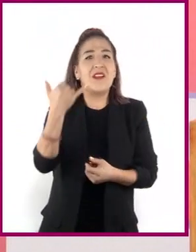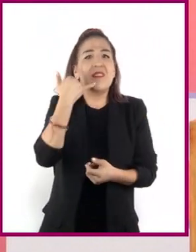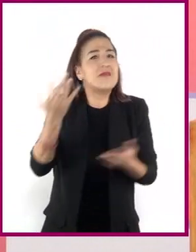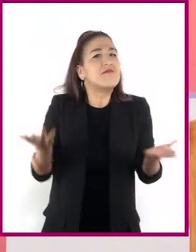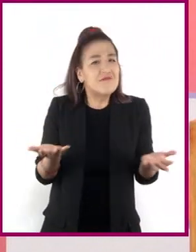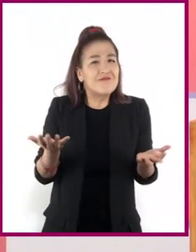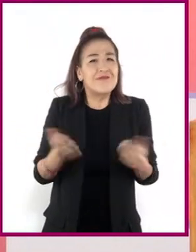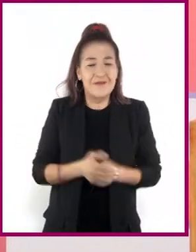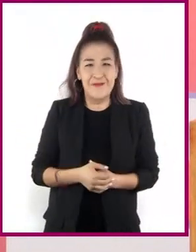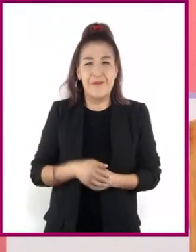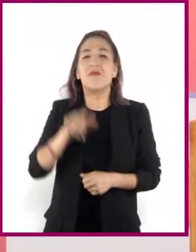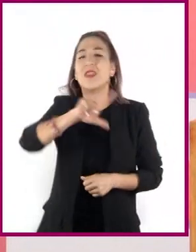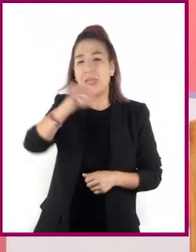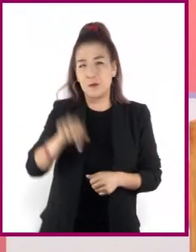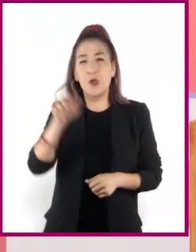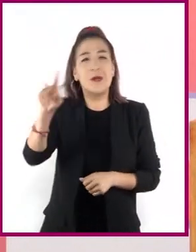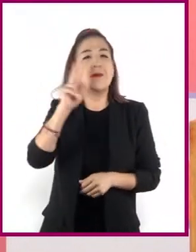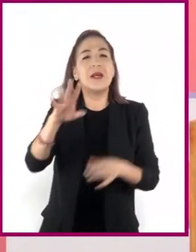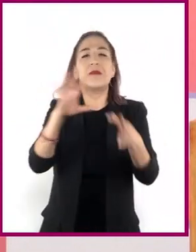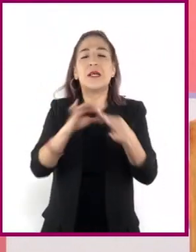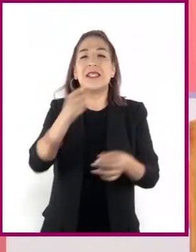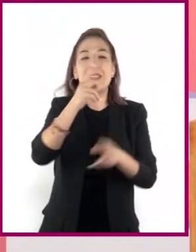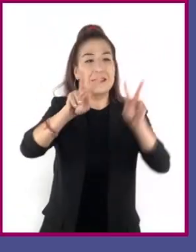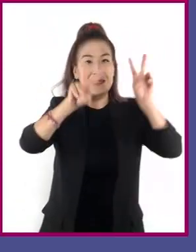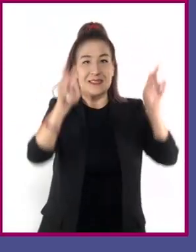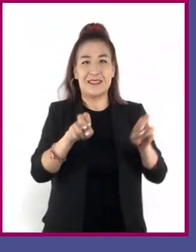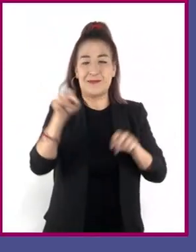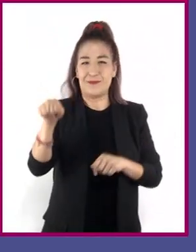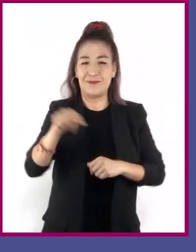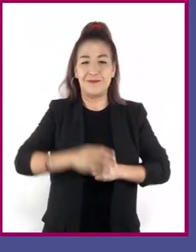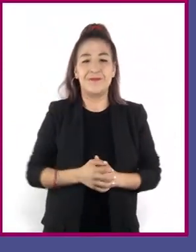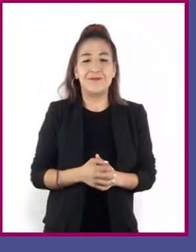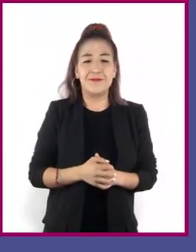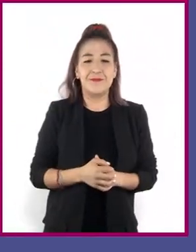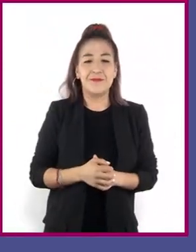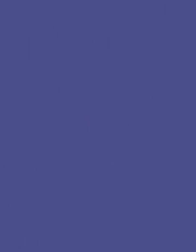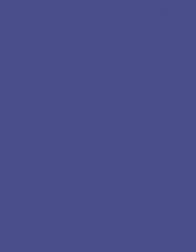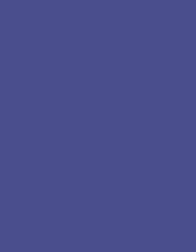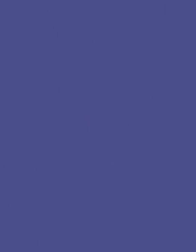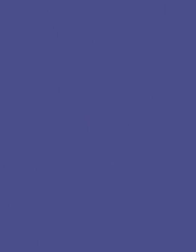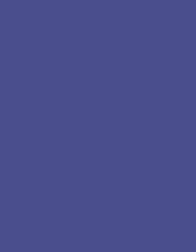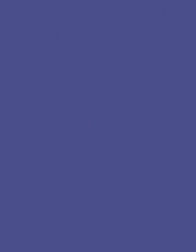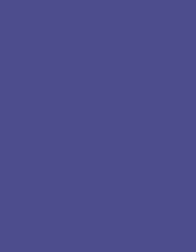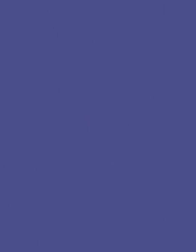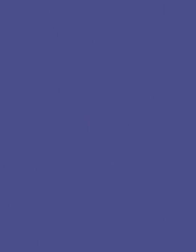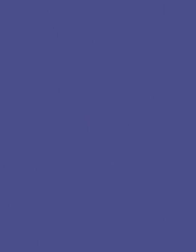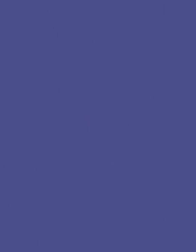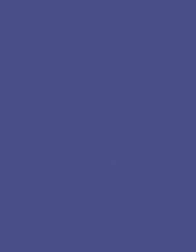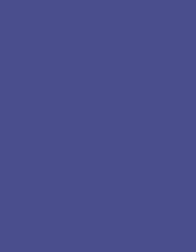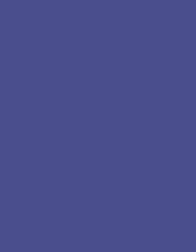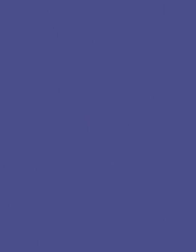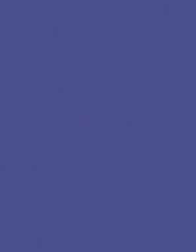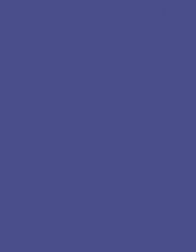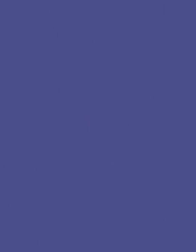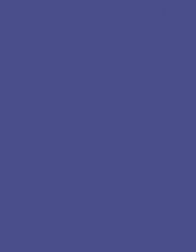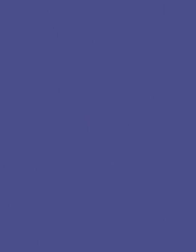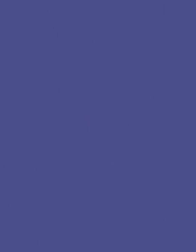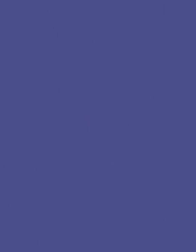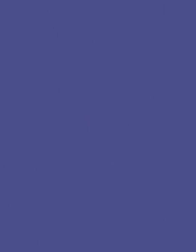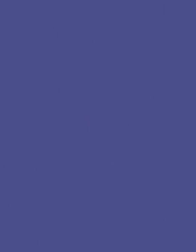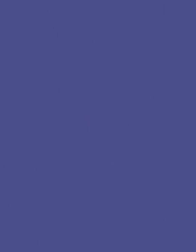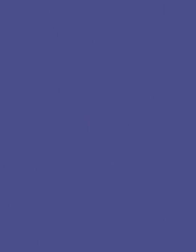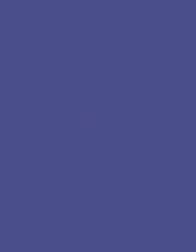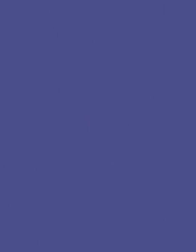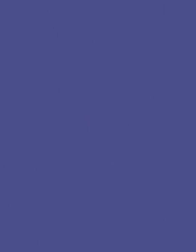observemos que rubén usa una cita qué ironía de la tecnología mientras nos acerca a las personas